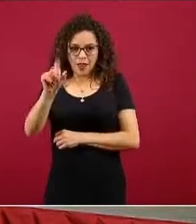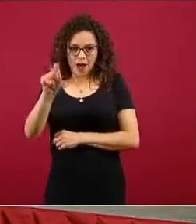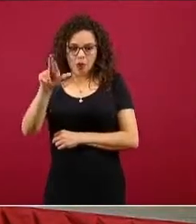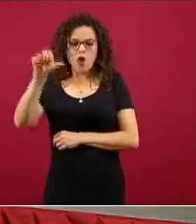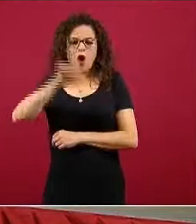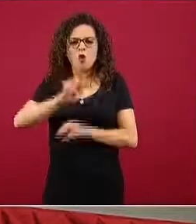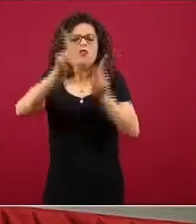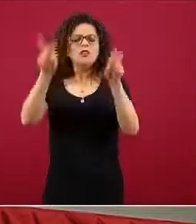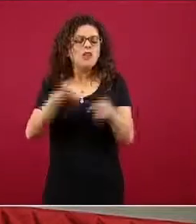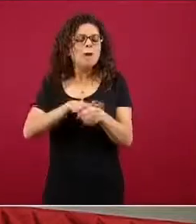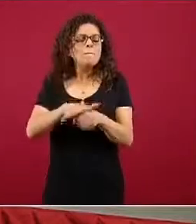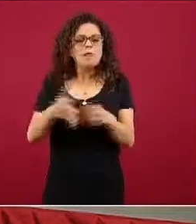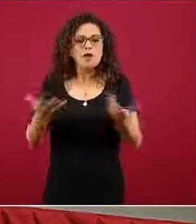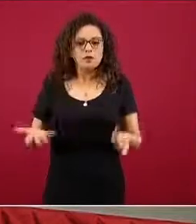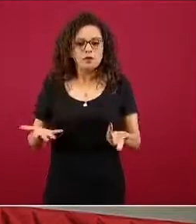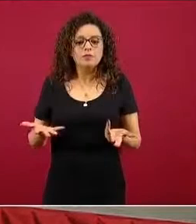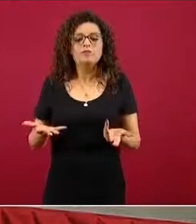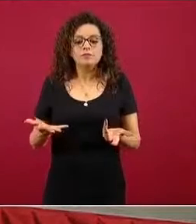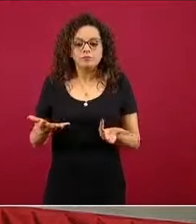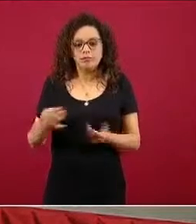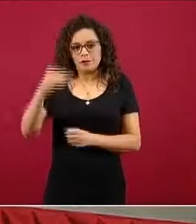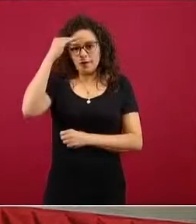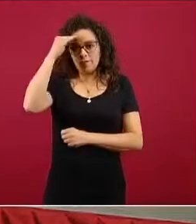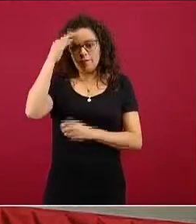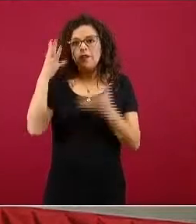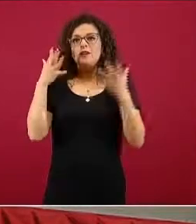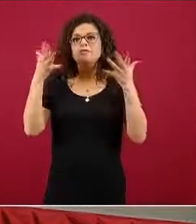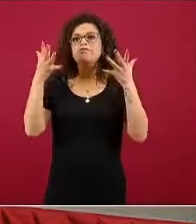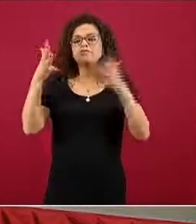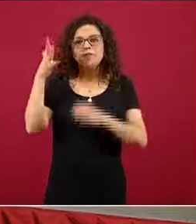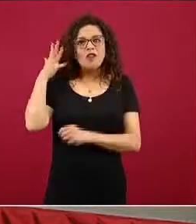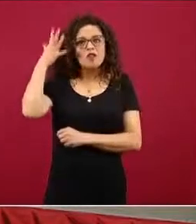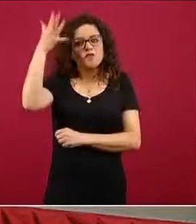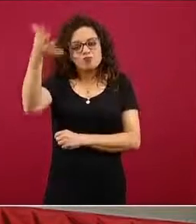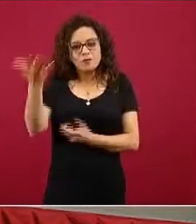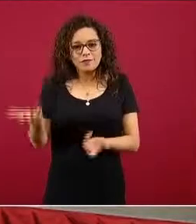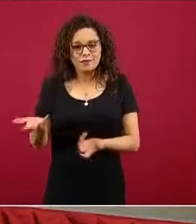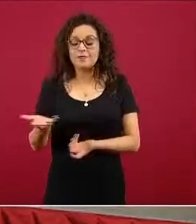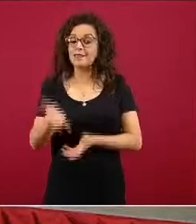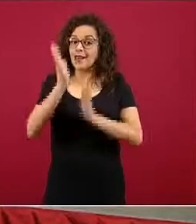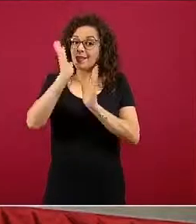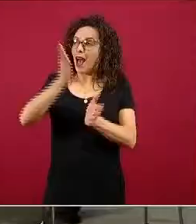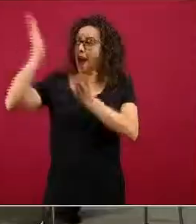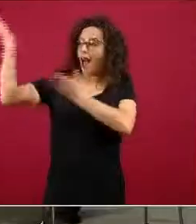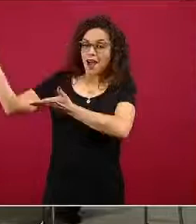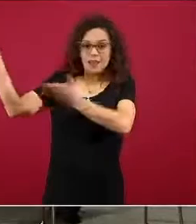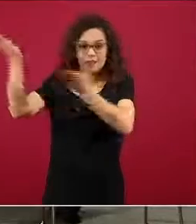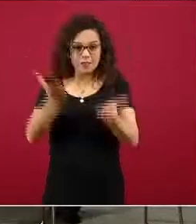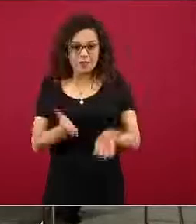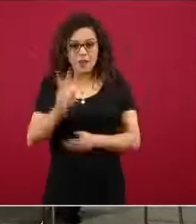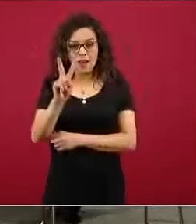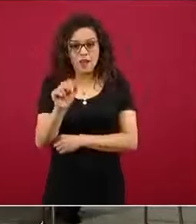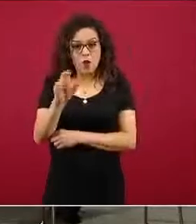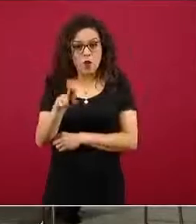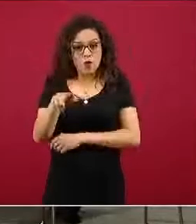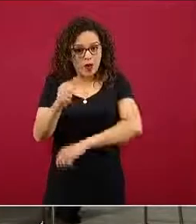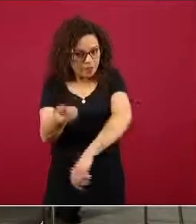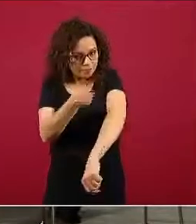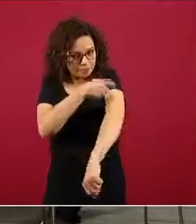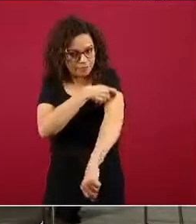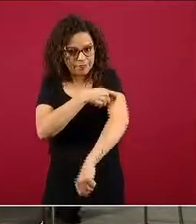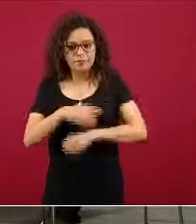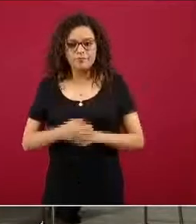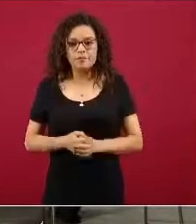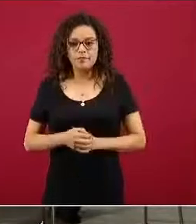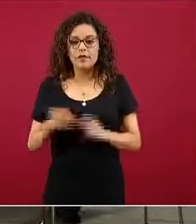tema de hoy es la esperanza. Llegaron las vacunas, como ustedes conocen, como lo habíamos anunciado ayer en el Aeropuerto